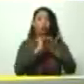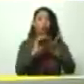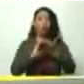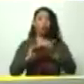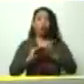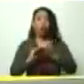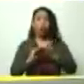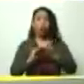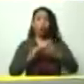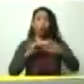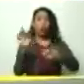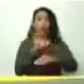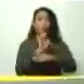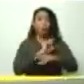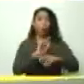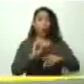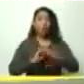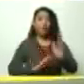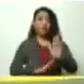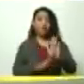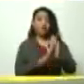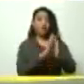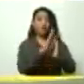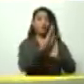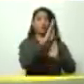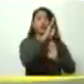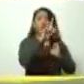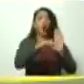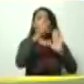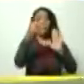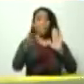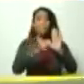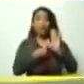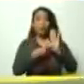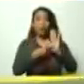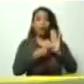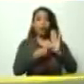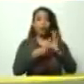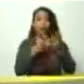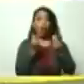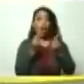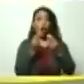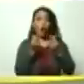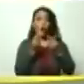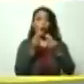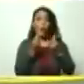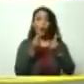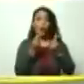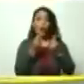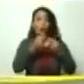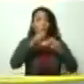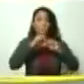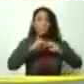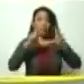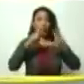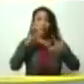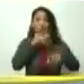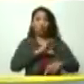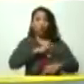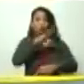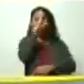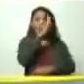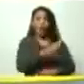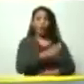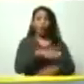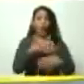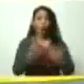acelerada completa completa de la economía y el impacto social directo